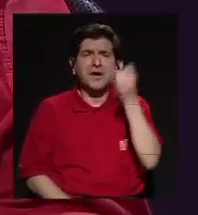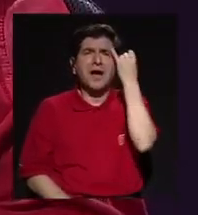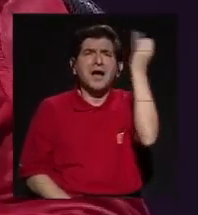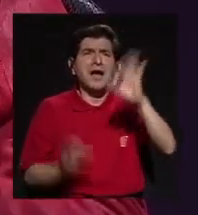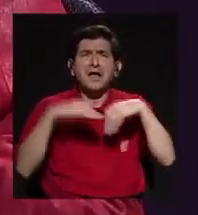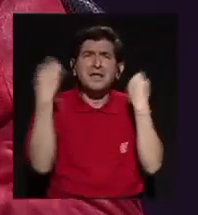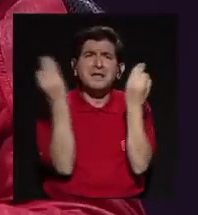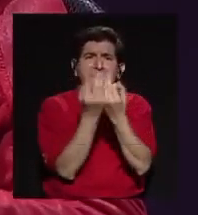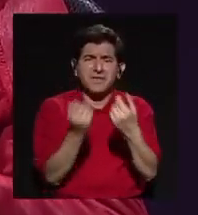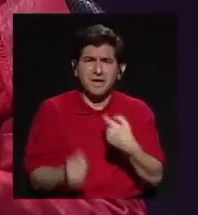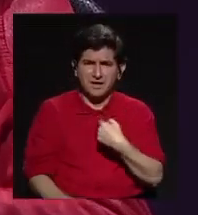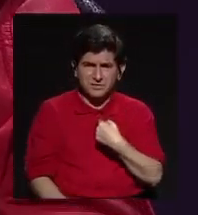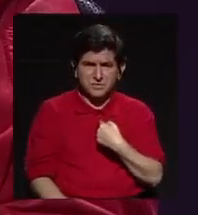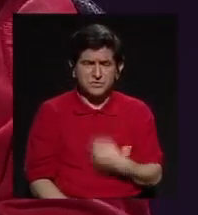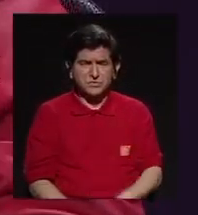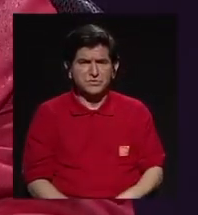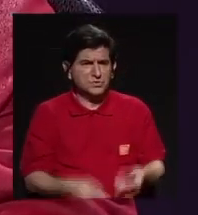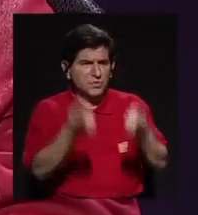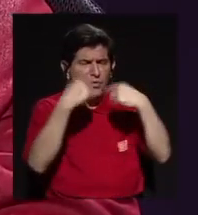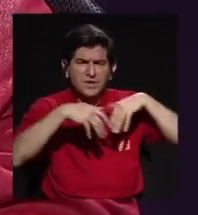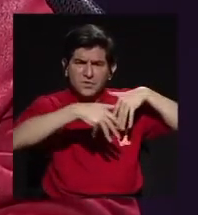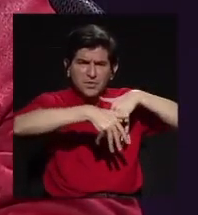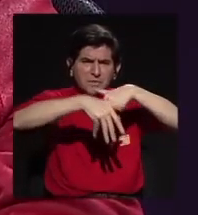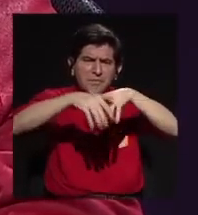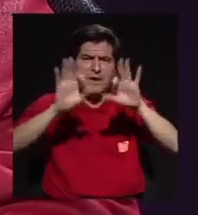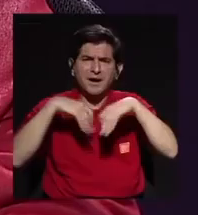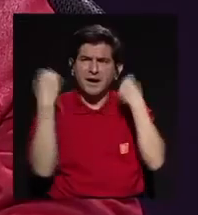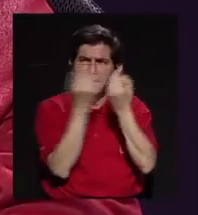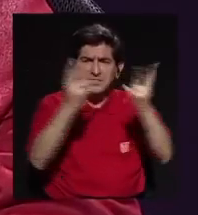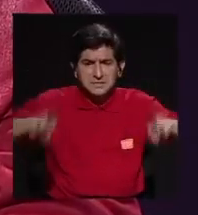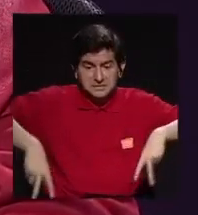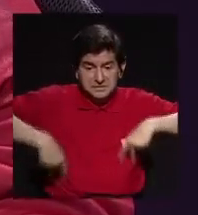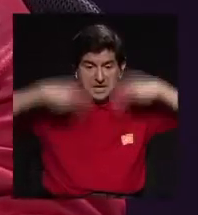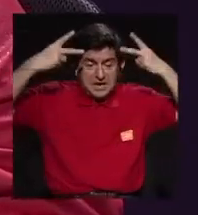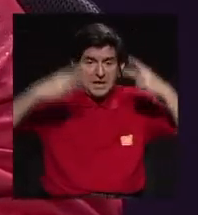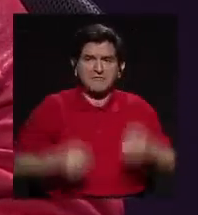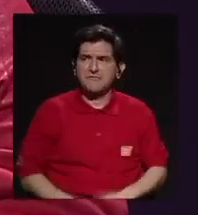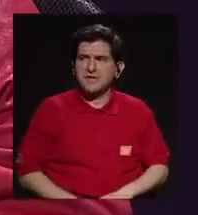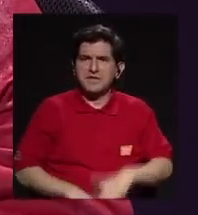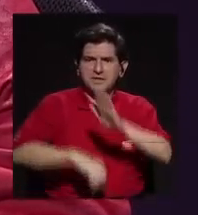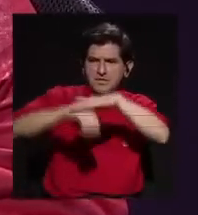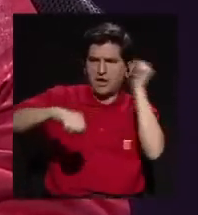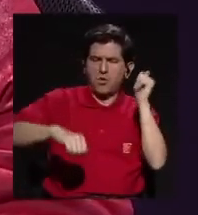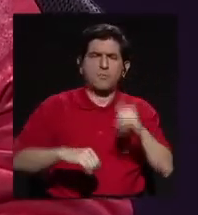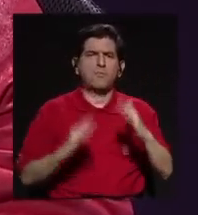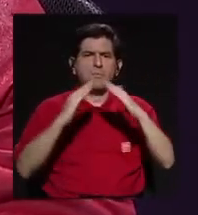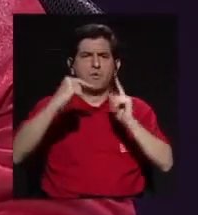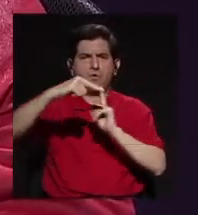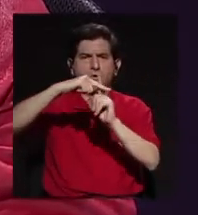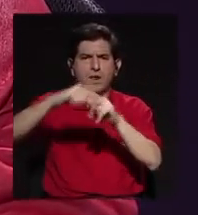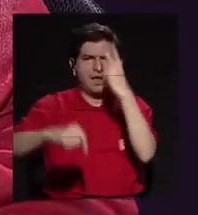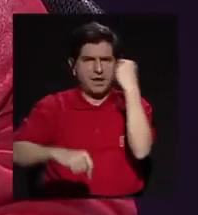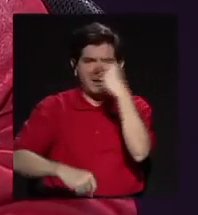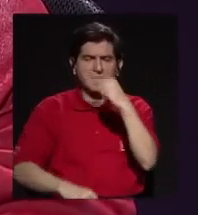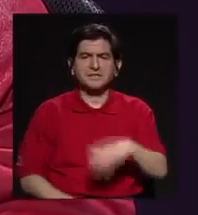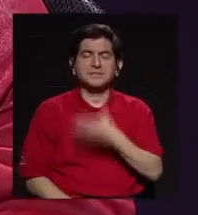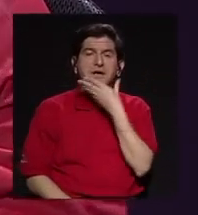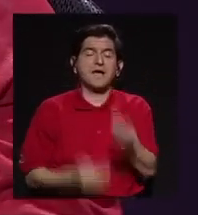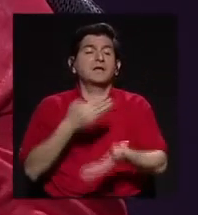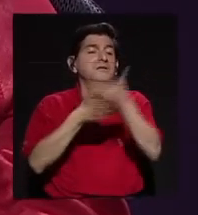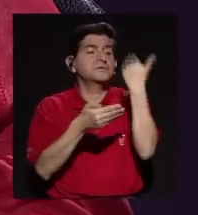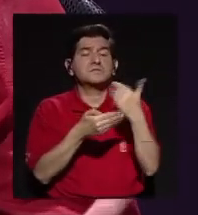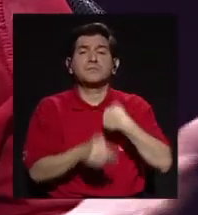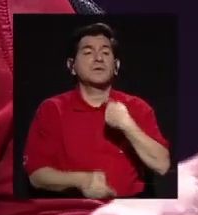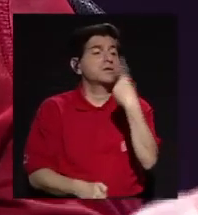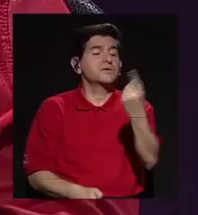Yo en algún momento cuando vino la marcha de la familia y la vida que convocó la Iglesia Católica ahora en diciembre, he pasado,